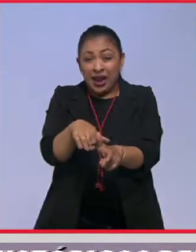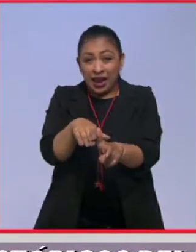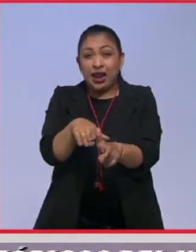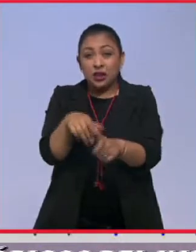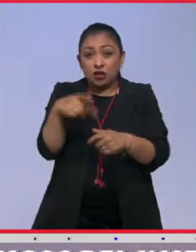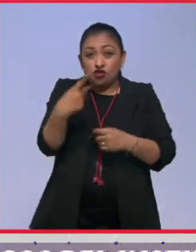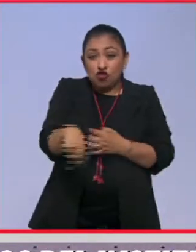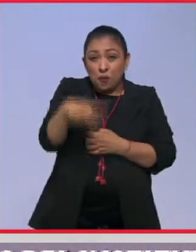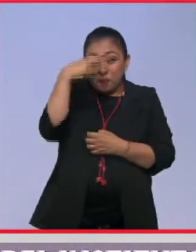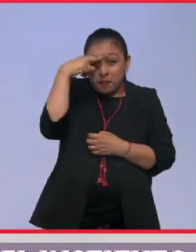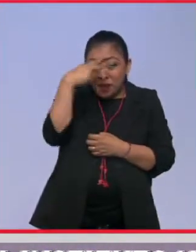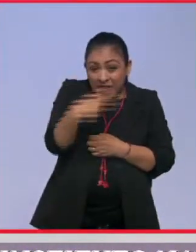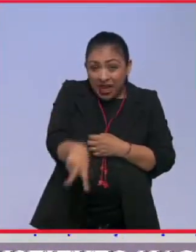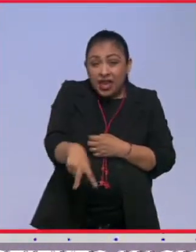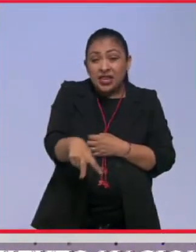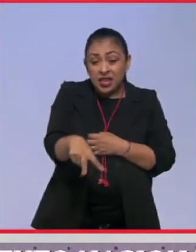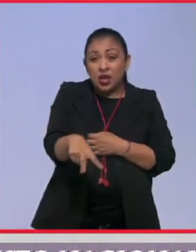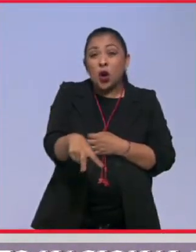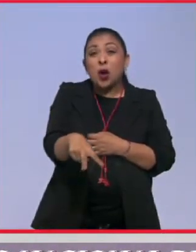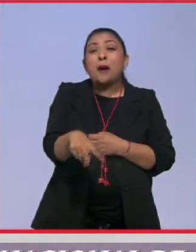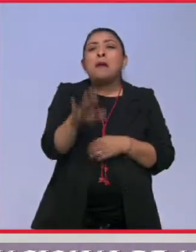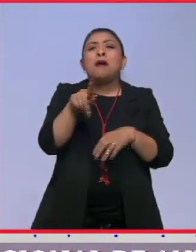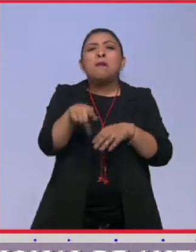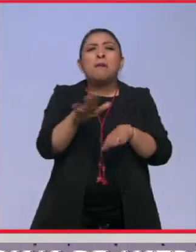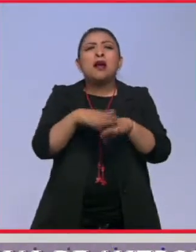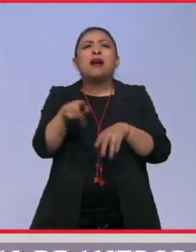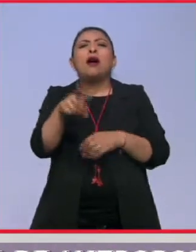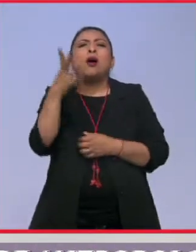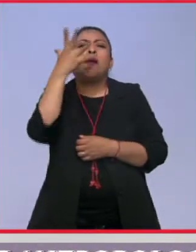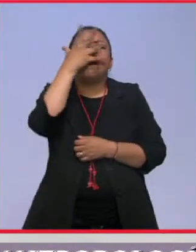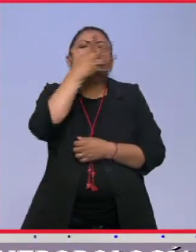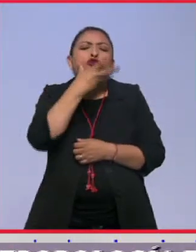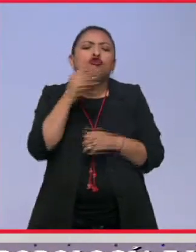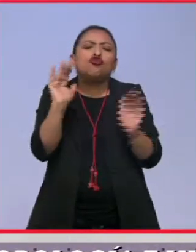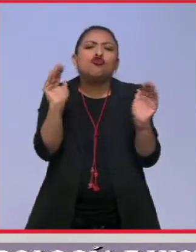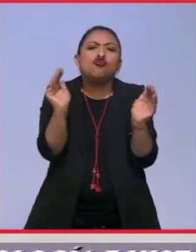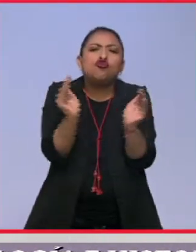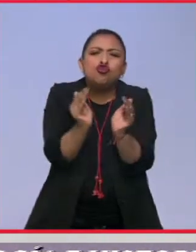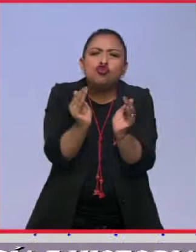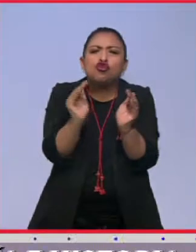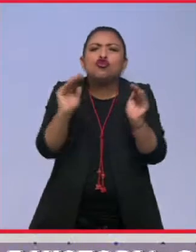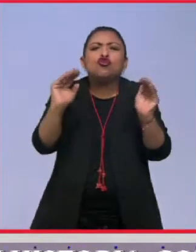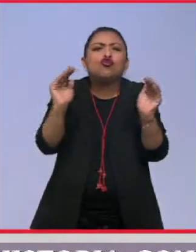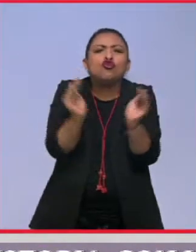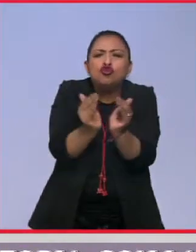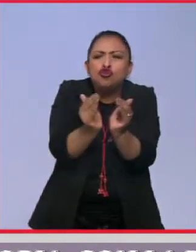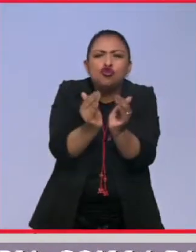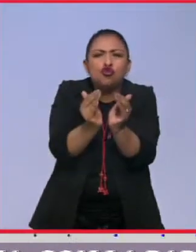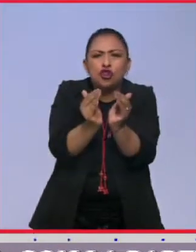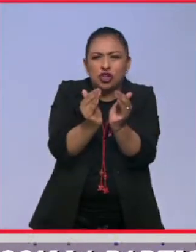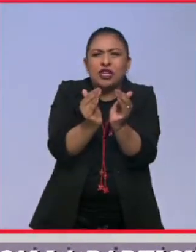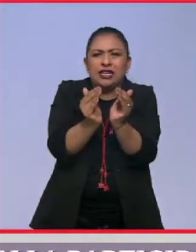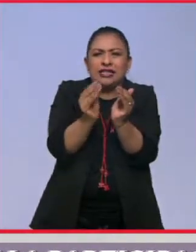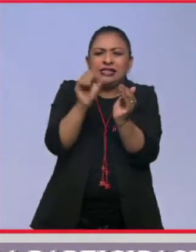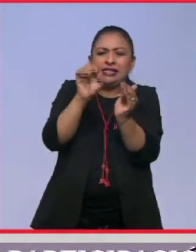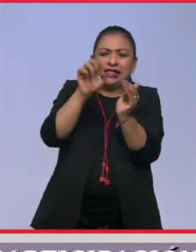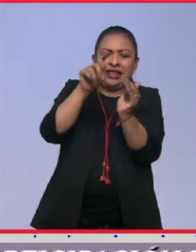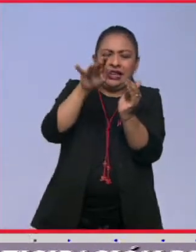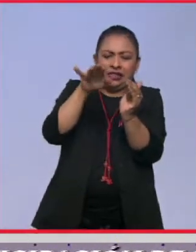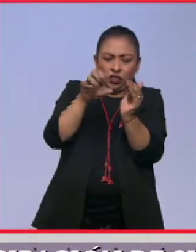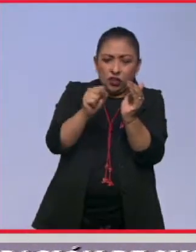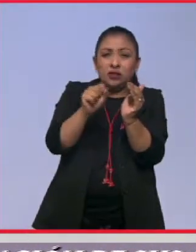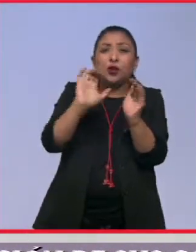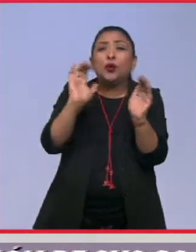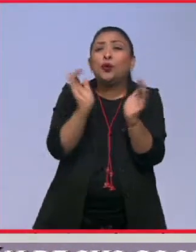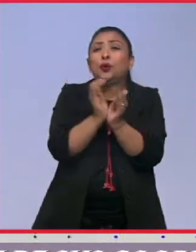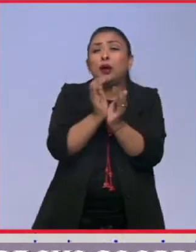de México y sobre todo este ser bello, pequeño, es el más pequeño de los cetáceos,